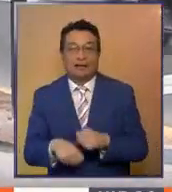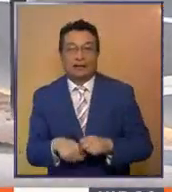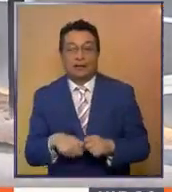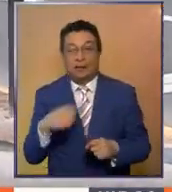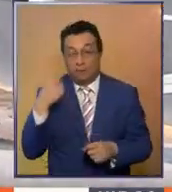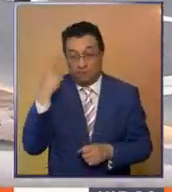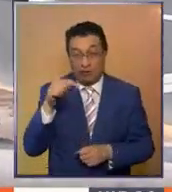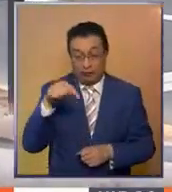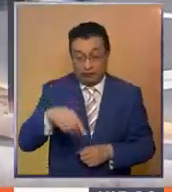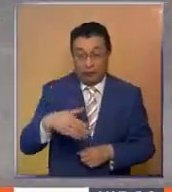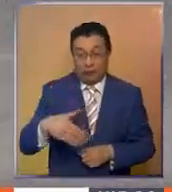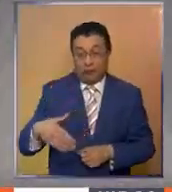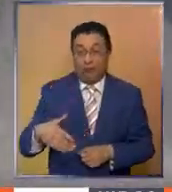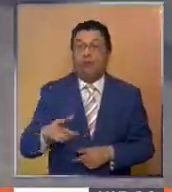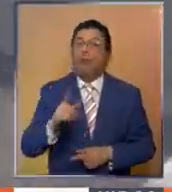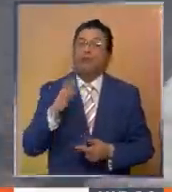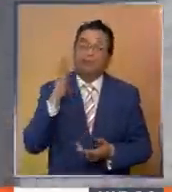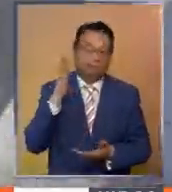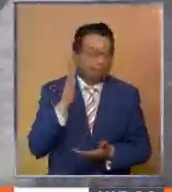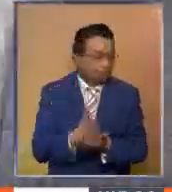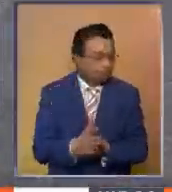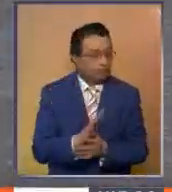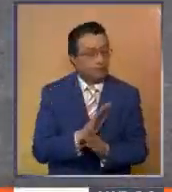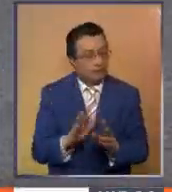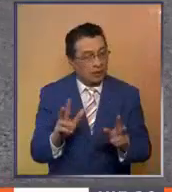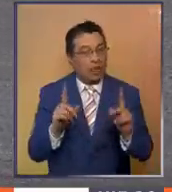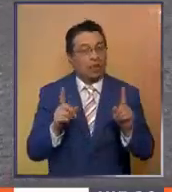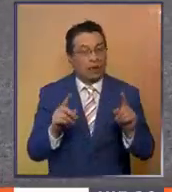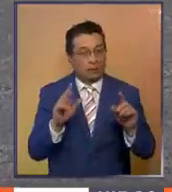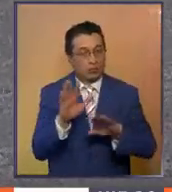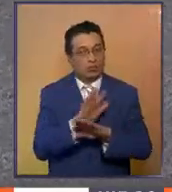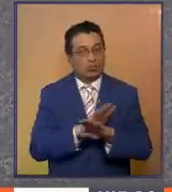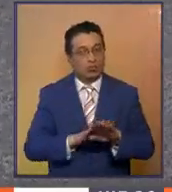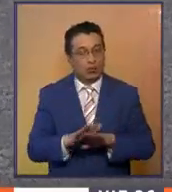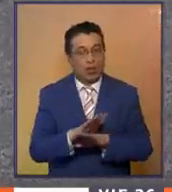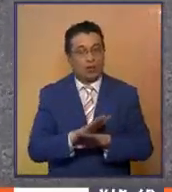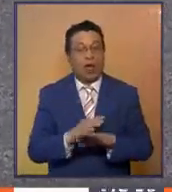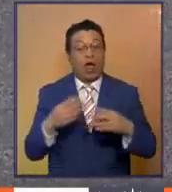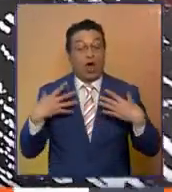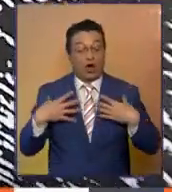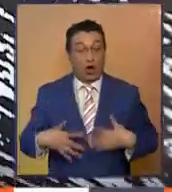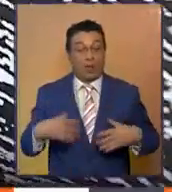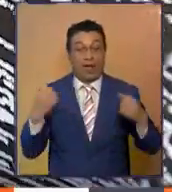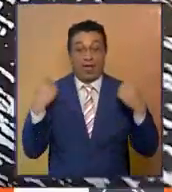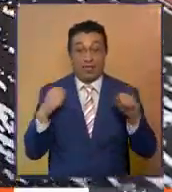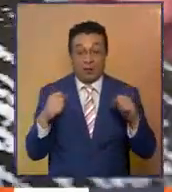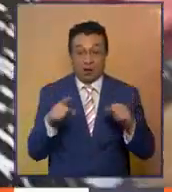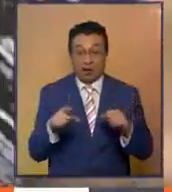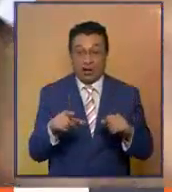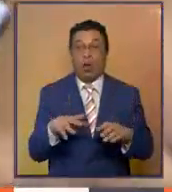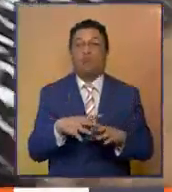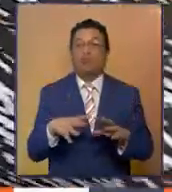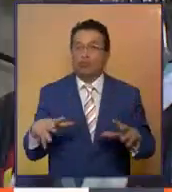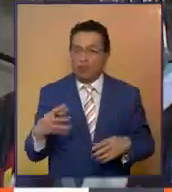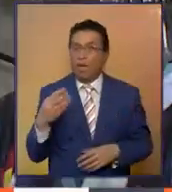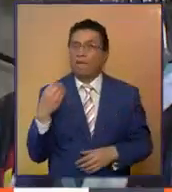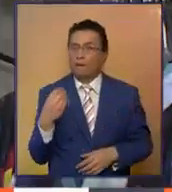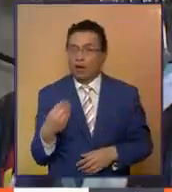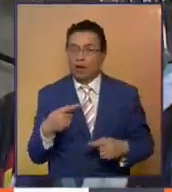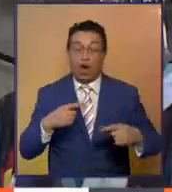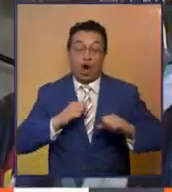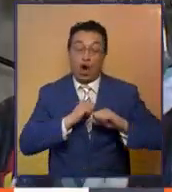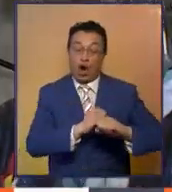estos días es imprescindible estar preparado. Para eso, la ropa deportiva parece ser muy buena opción contra el frío.